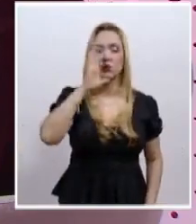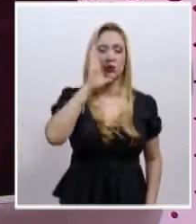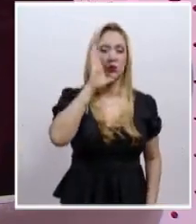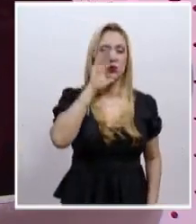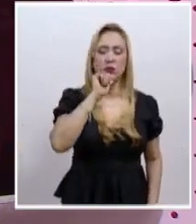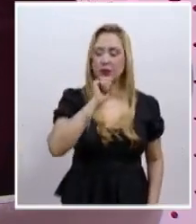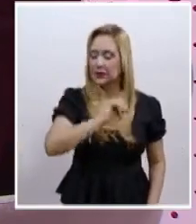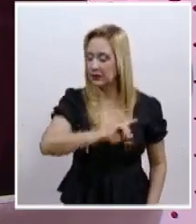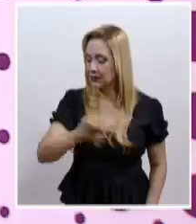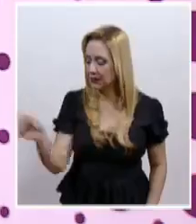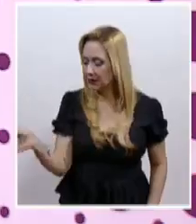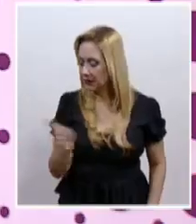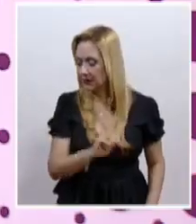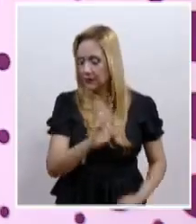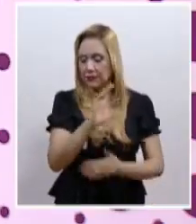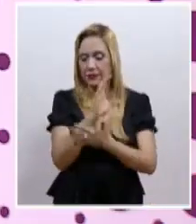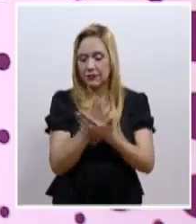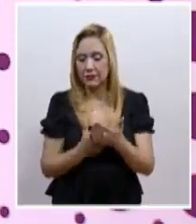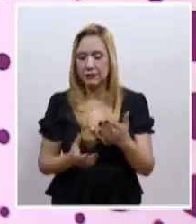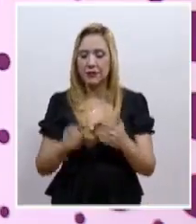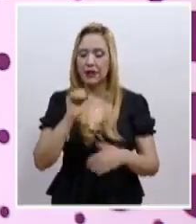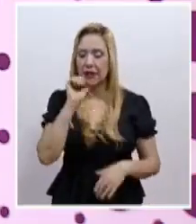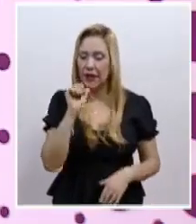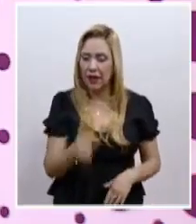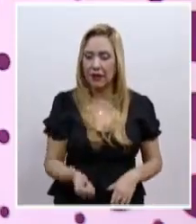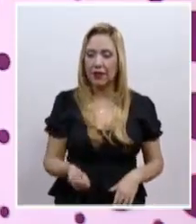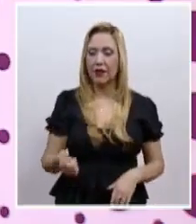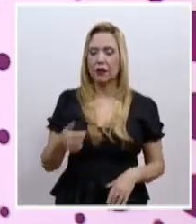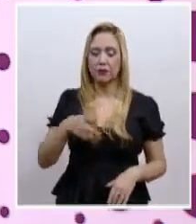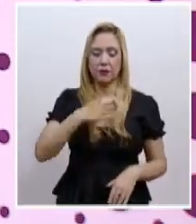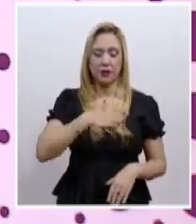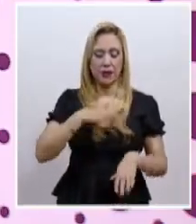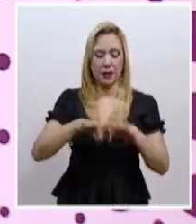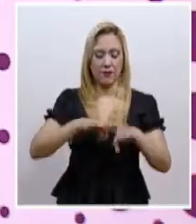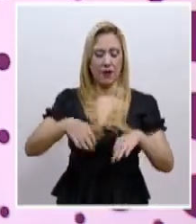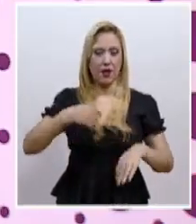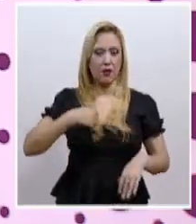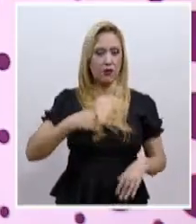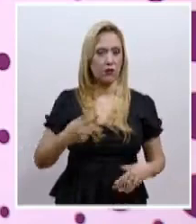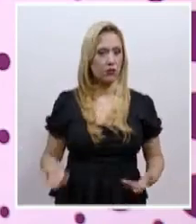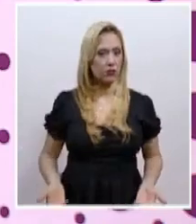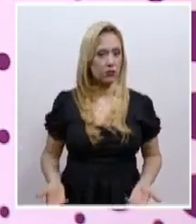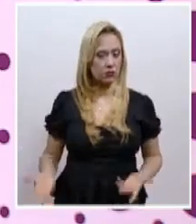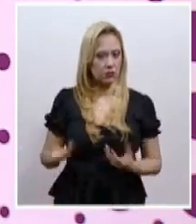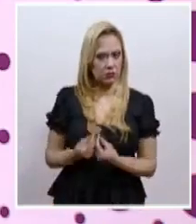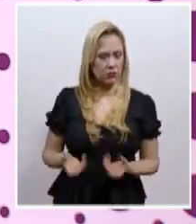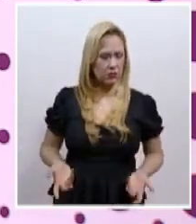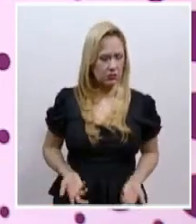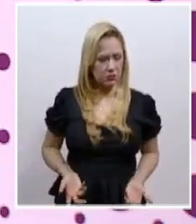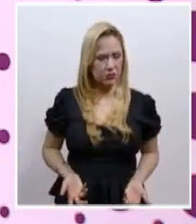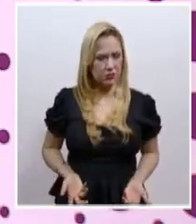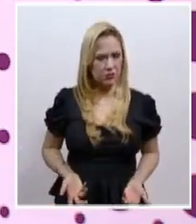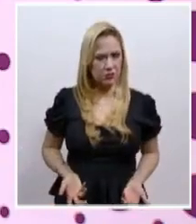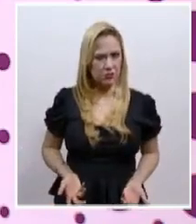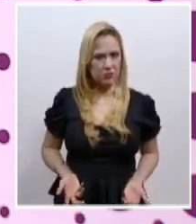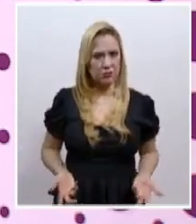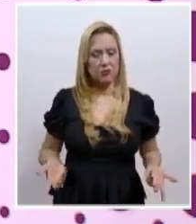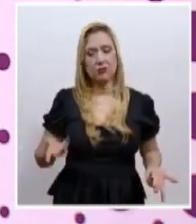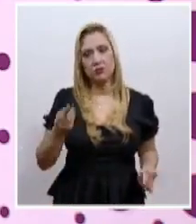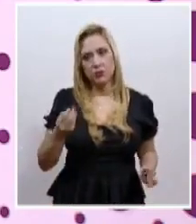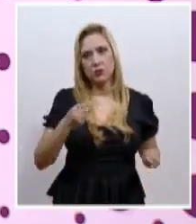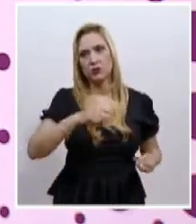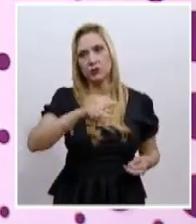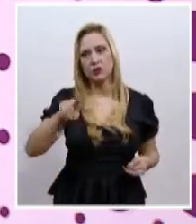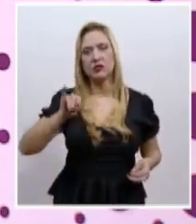utilizar outsourcing para las actividades que son su actividad principal, ¿sí? Y eso es muy importante porque en muchos